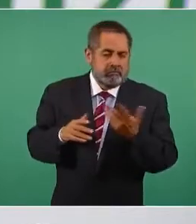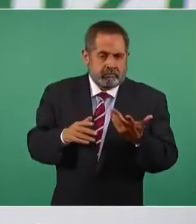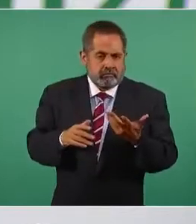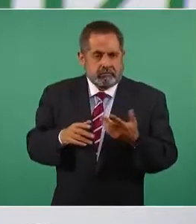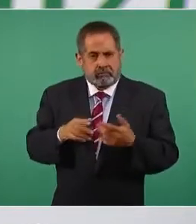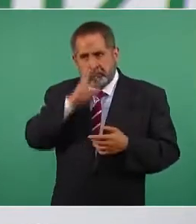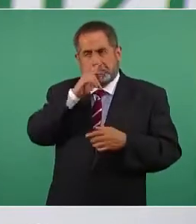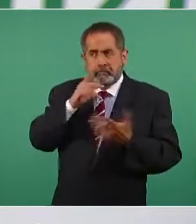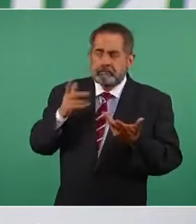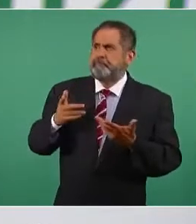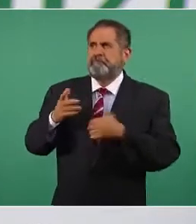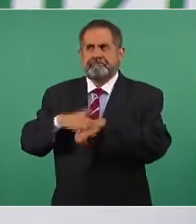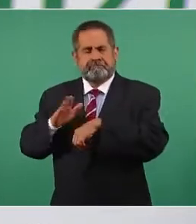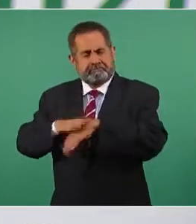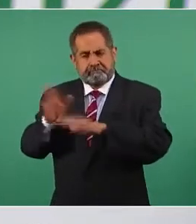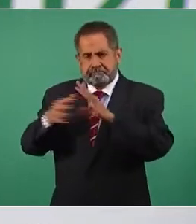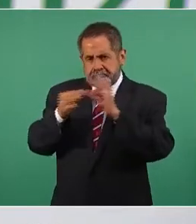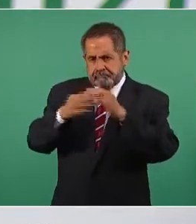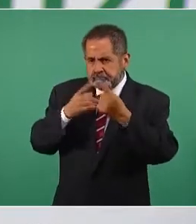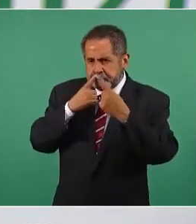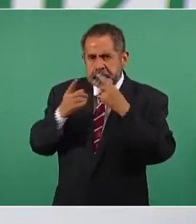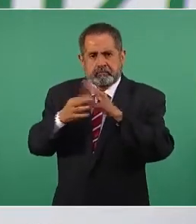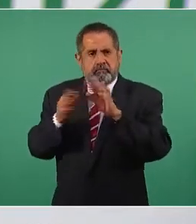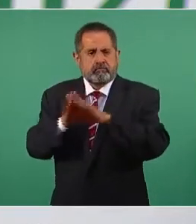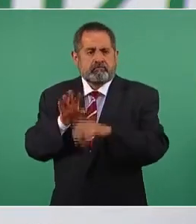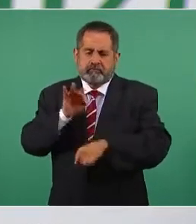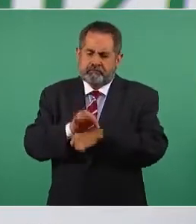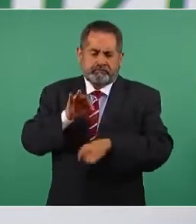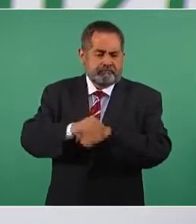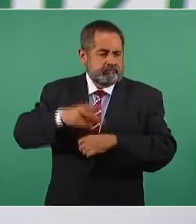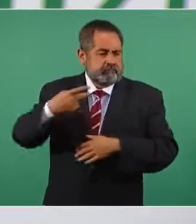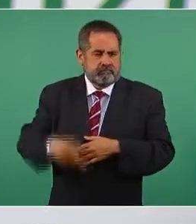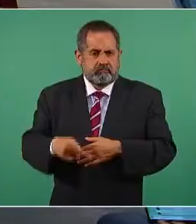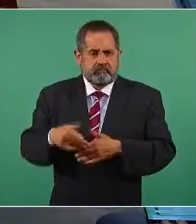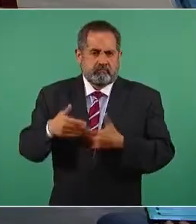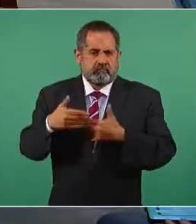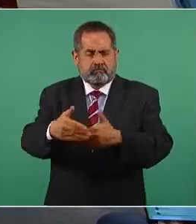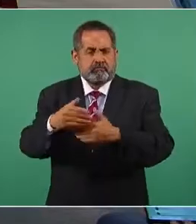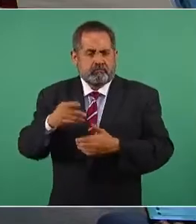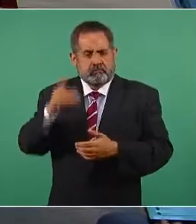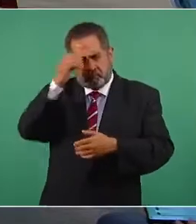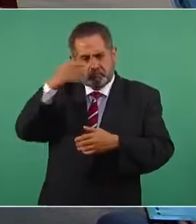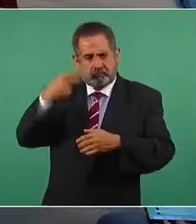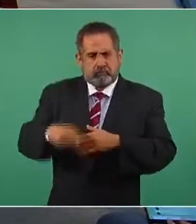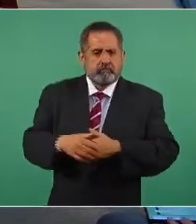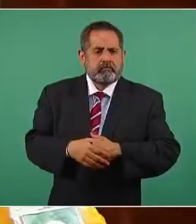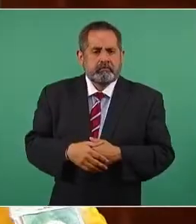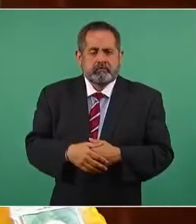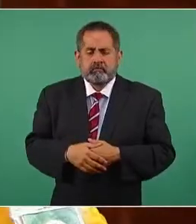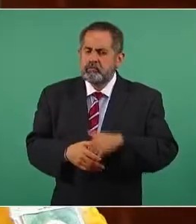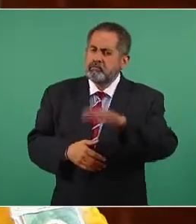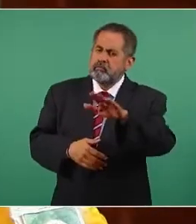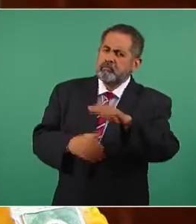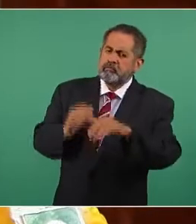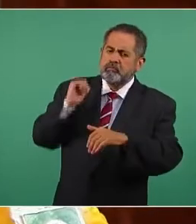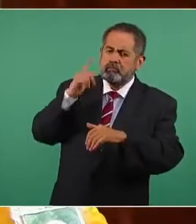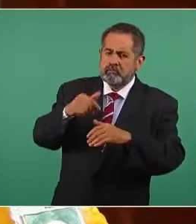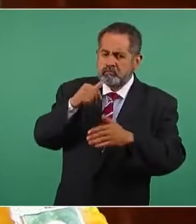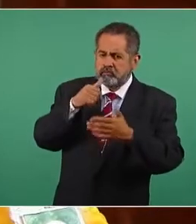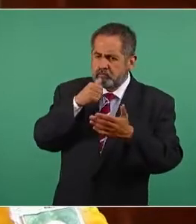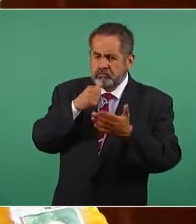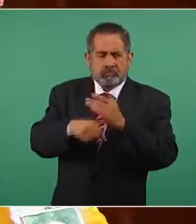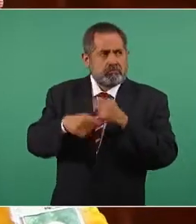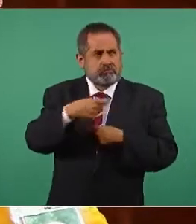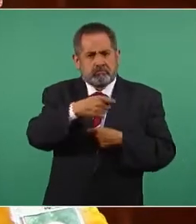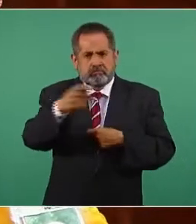Entonces, claro que tenemos que defender nuestras posiciones y nuestro punto de vista. ¿Tiene previsto enviar otras